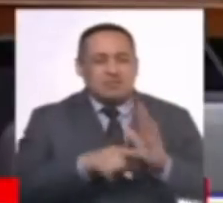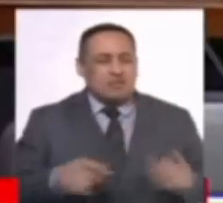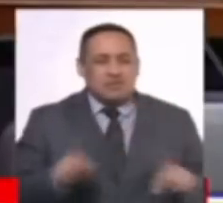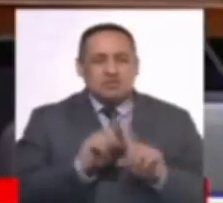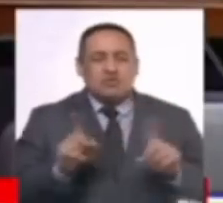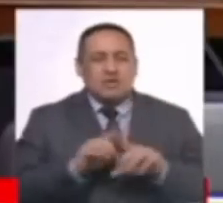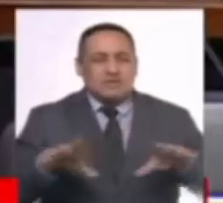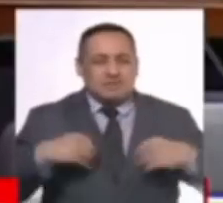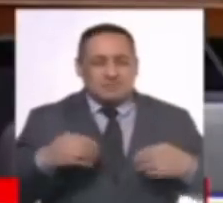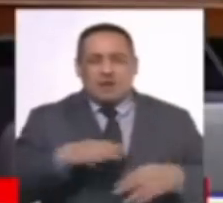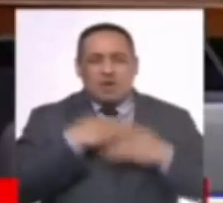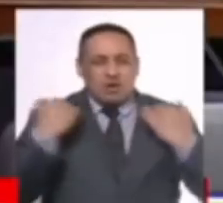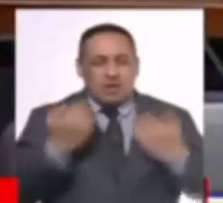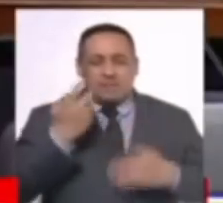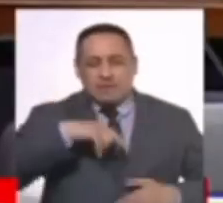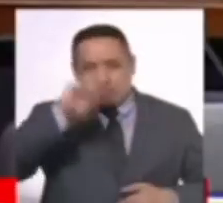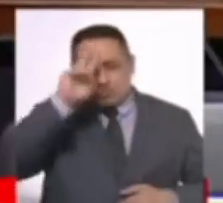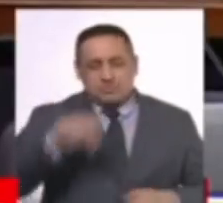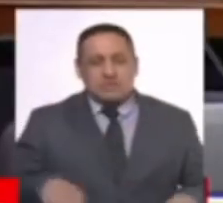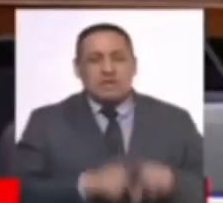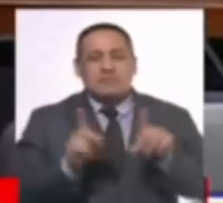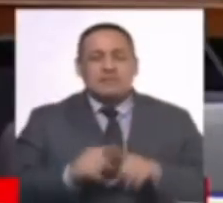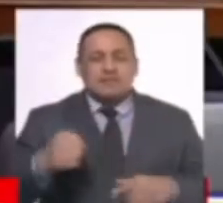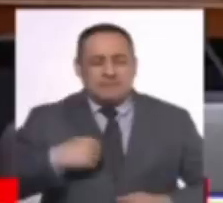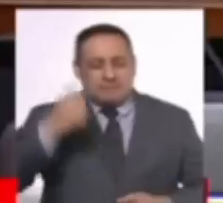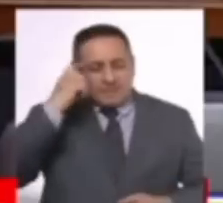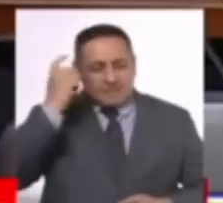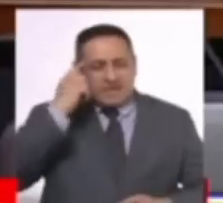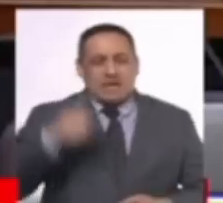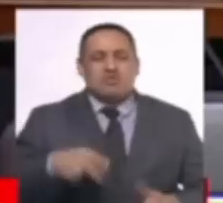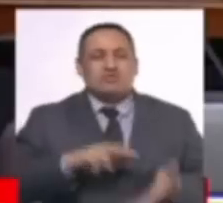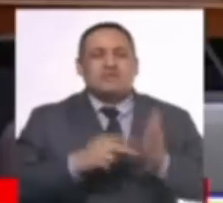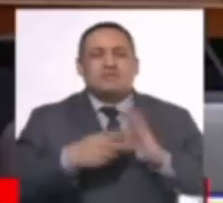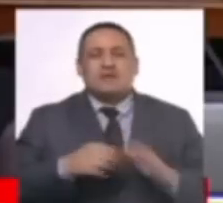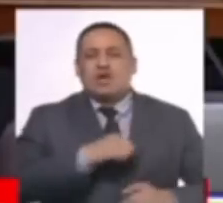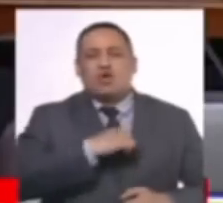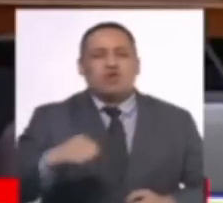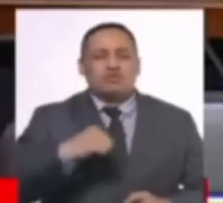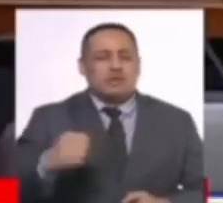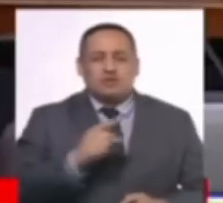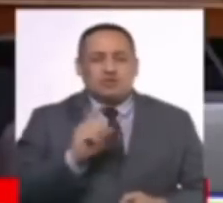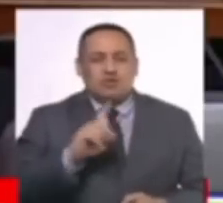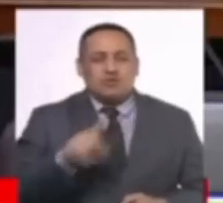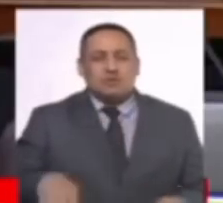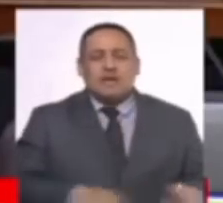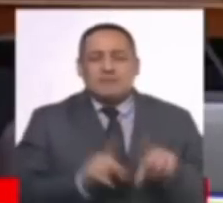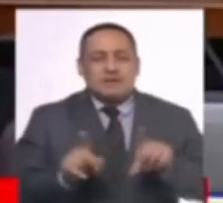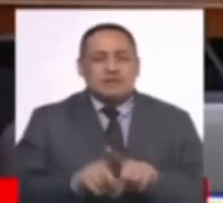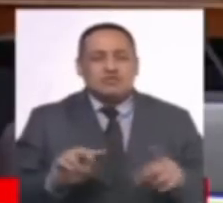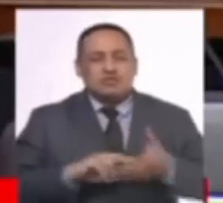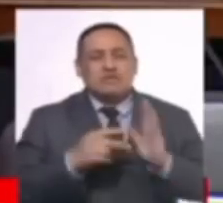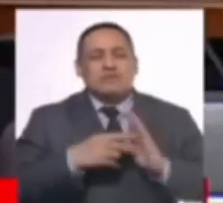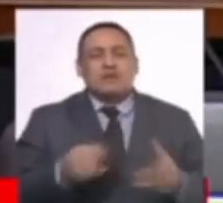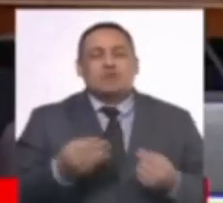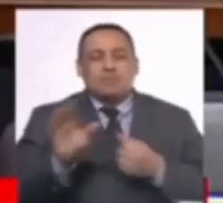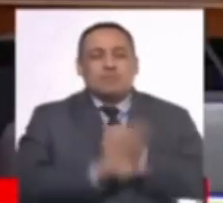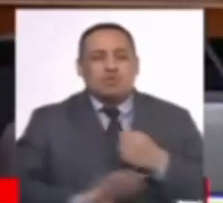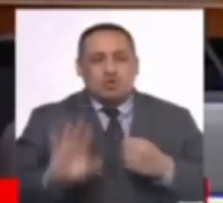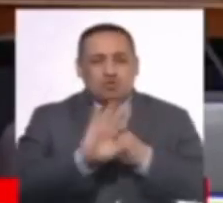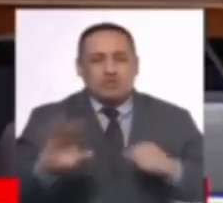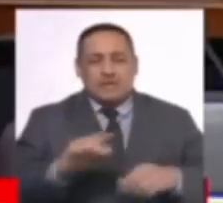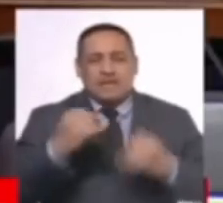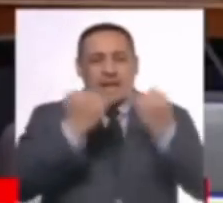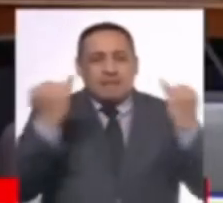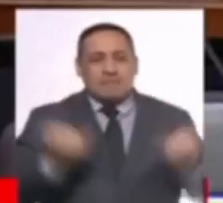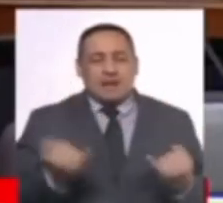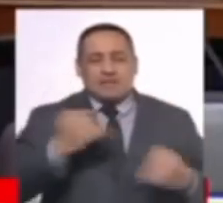a la imagen del país. Yo considero que debemos recapacitar. Acá no se trata de dañar al presidente, ni mucho menos, sino se trata de proteger la imagen del